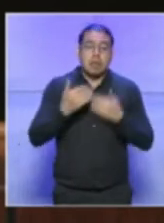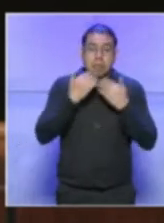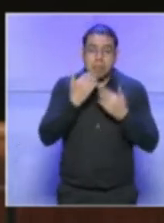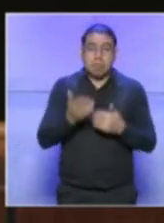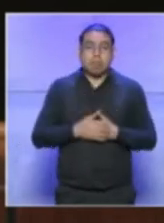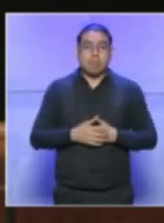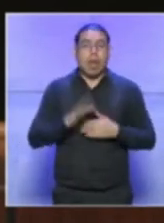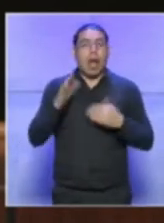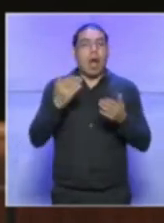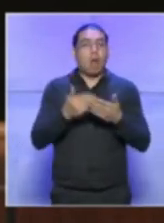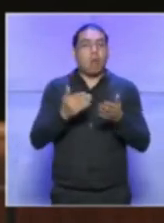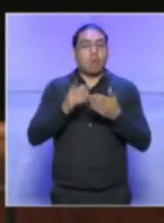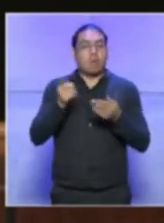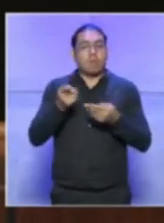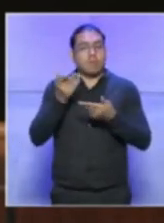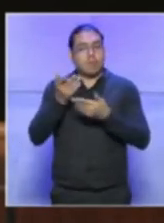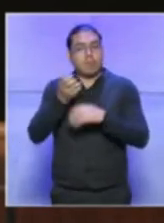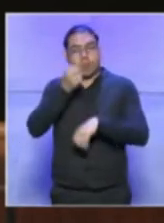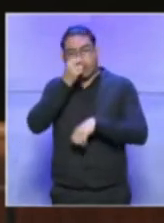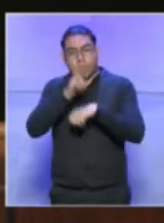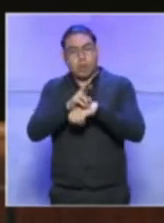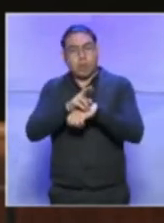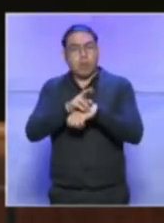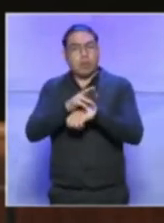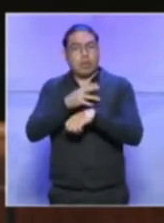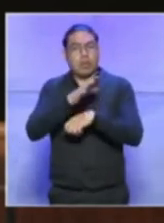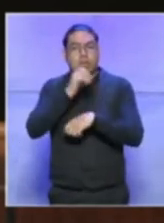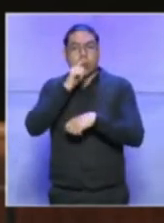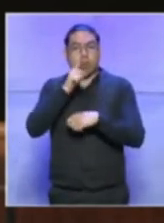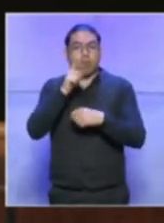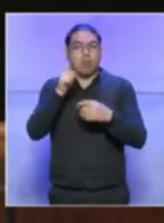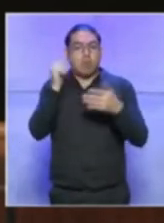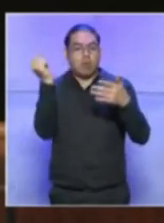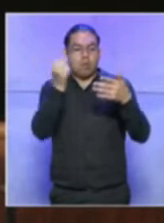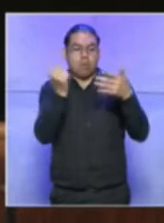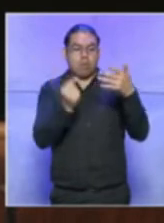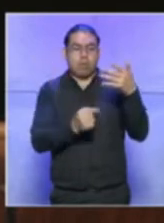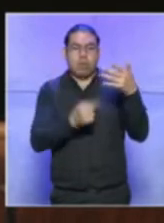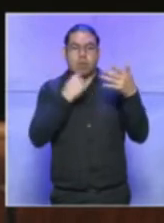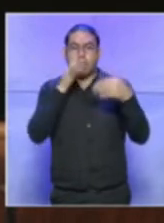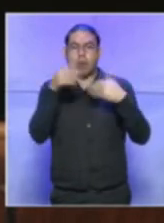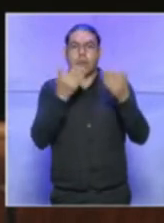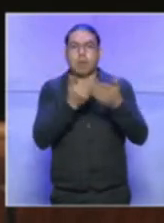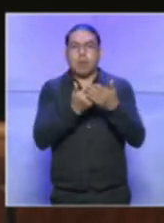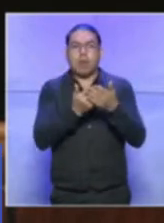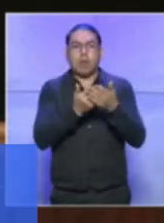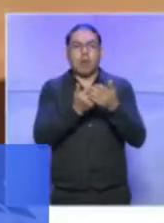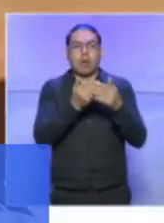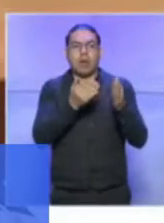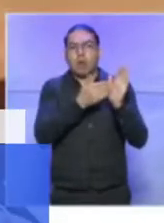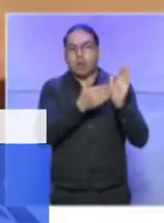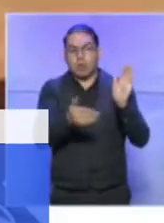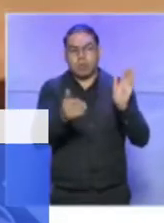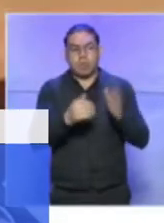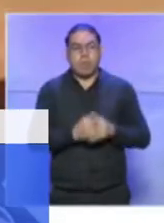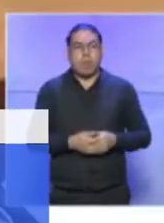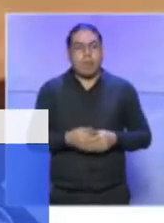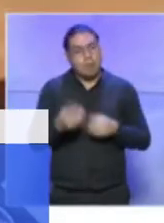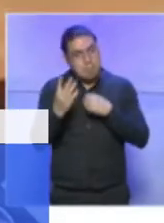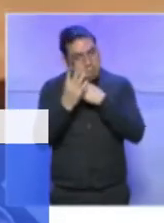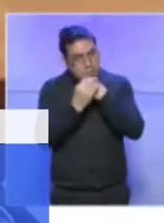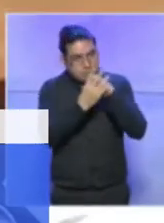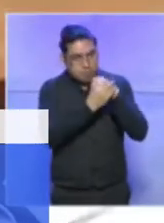ahora le solicito secretario general de acuerdos por favor de cuenta con los proyectos en los que se propone su improcedencia con su autorización